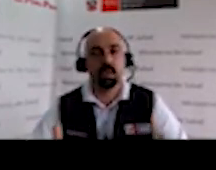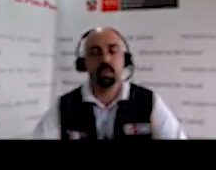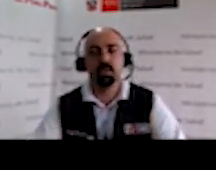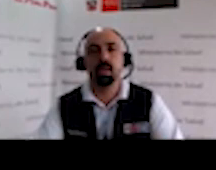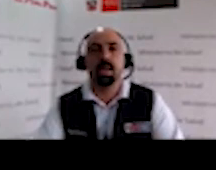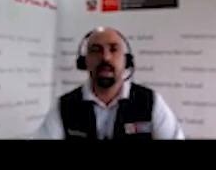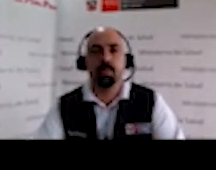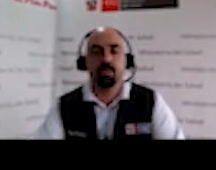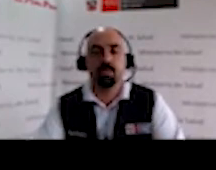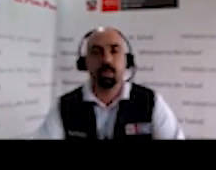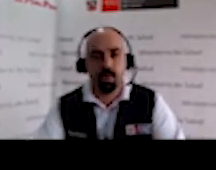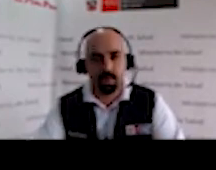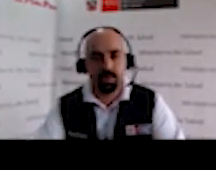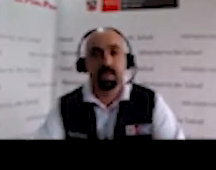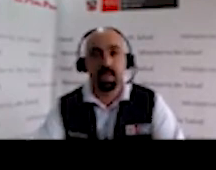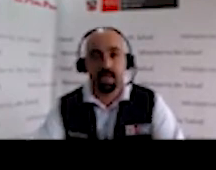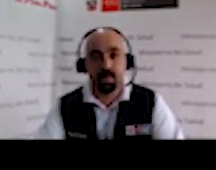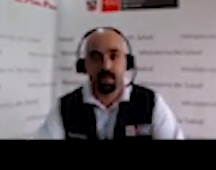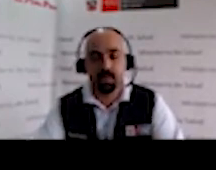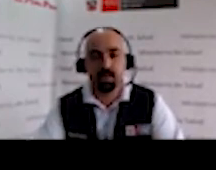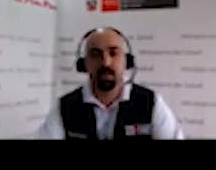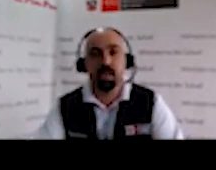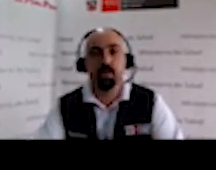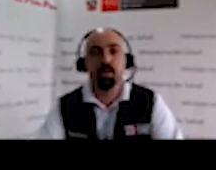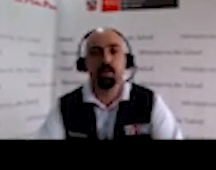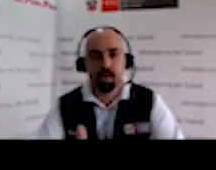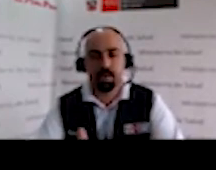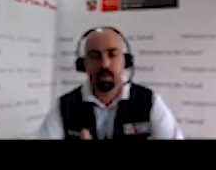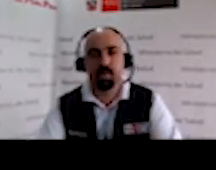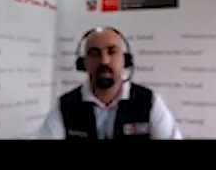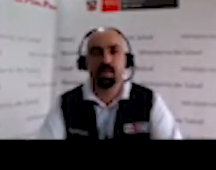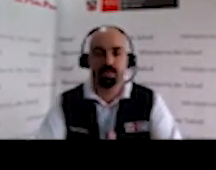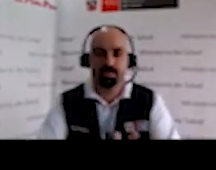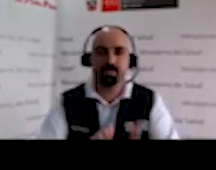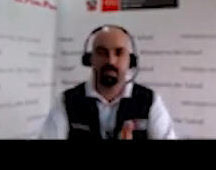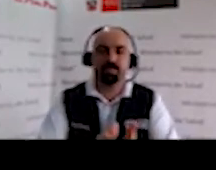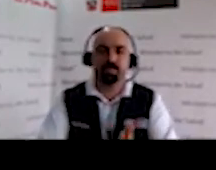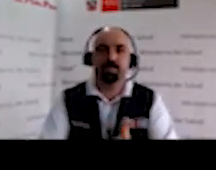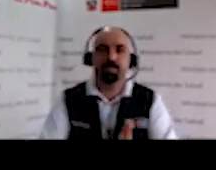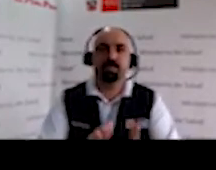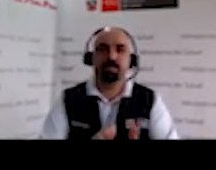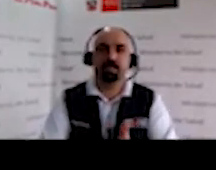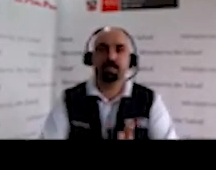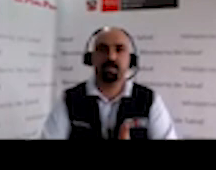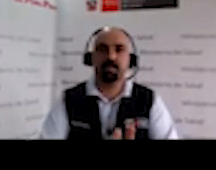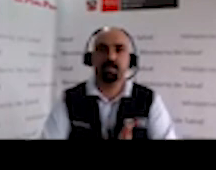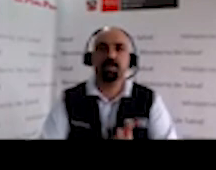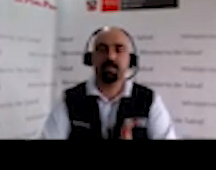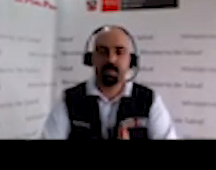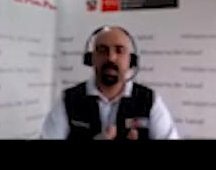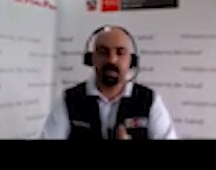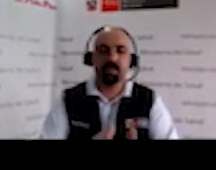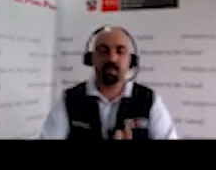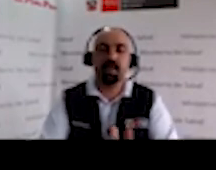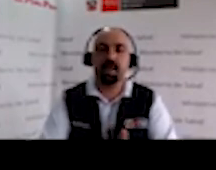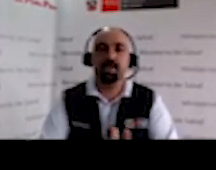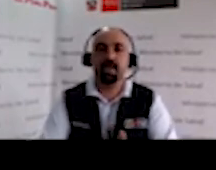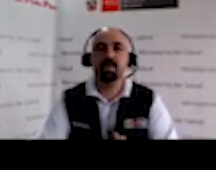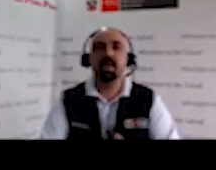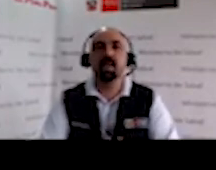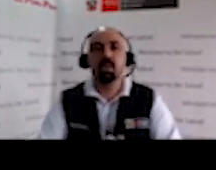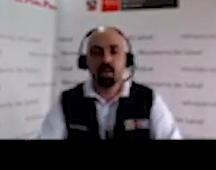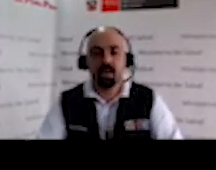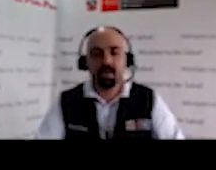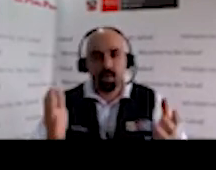Salud del Niño. La esperamos en próximas telecapacitaciones. Un gran honor, un gran aplauso para usted. Gracias, muy amable. Muchísimas